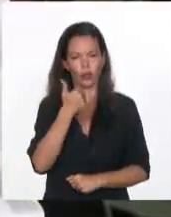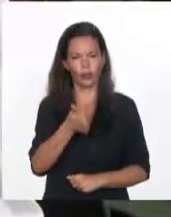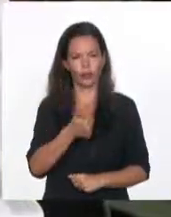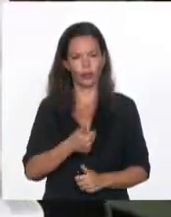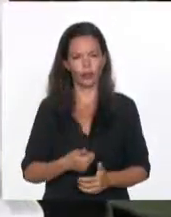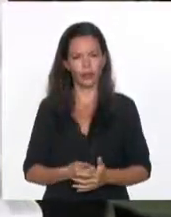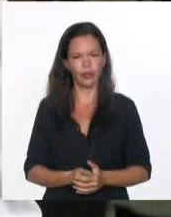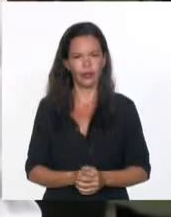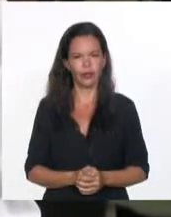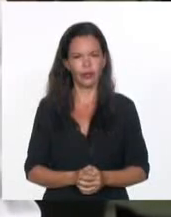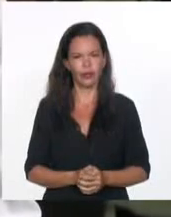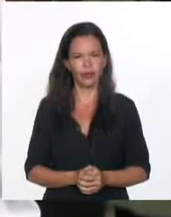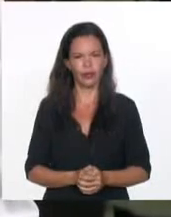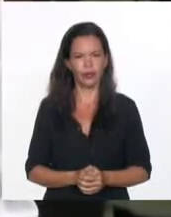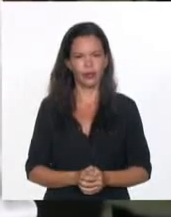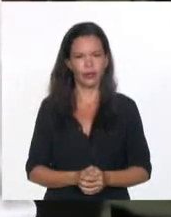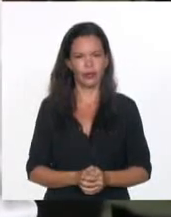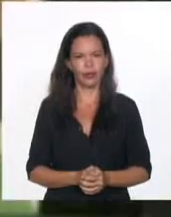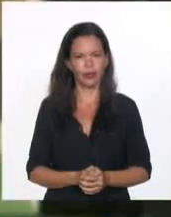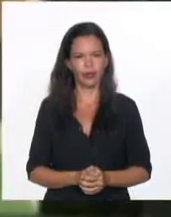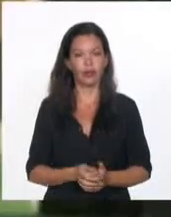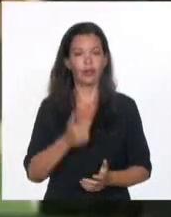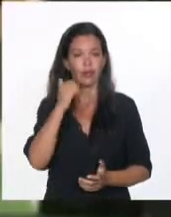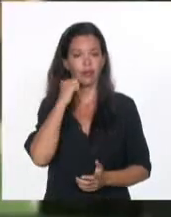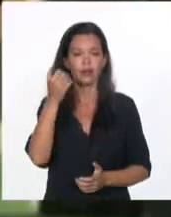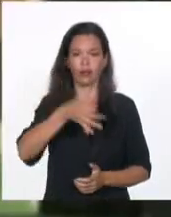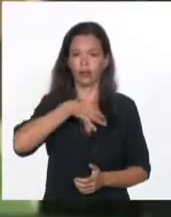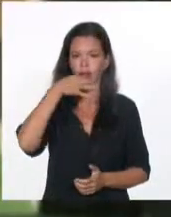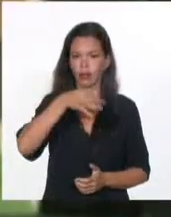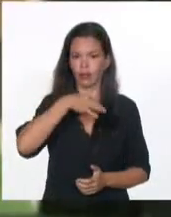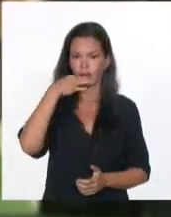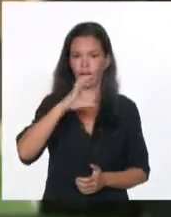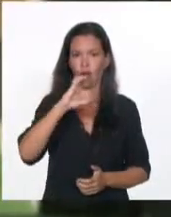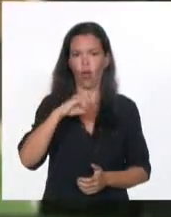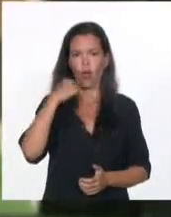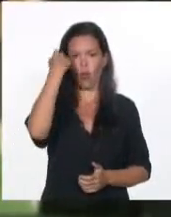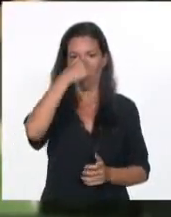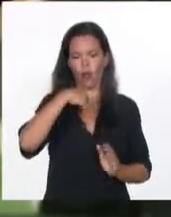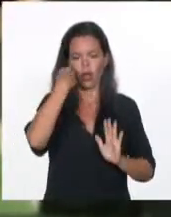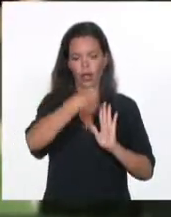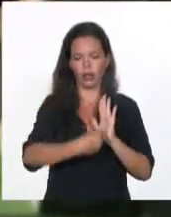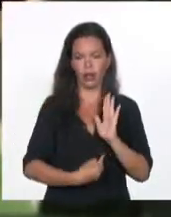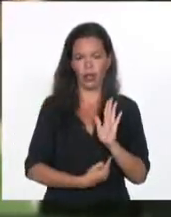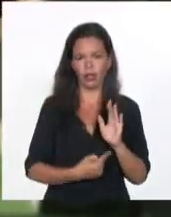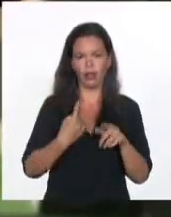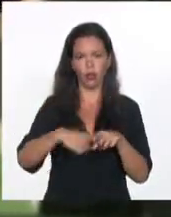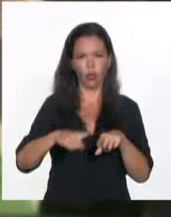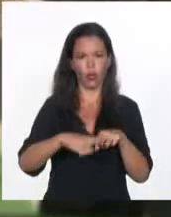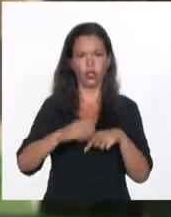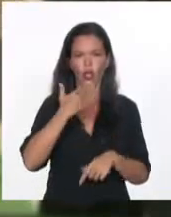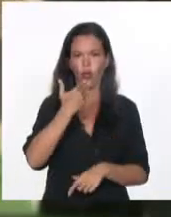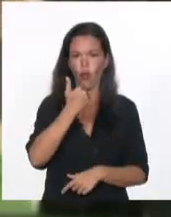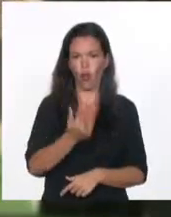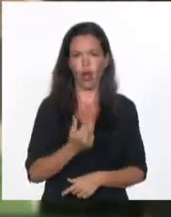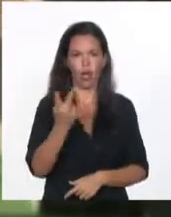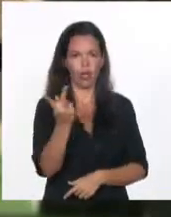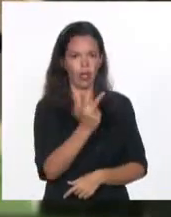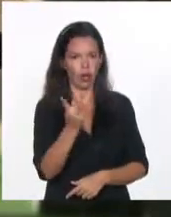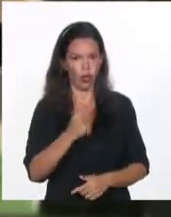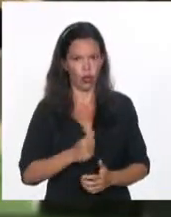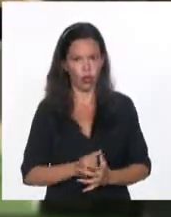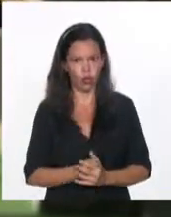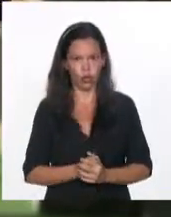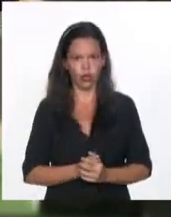sus palabras, el premier se refirió a las cualidades y virtudes del general de cuerpo de ejército Julio Casas Regueiro, combatiente del segundo